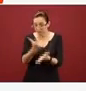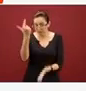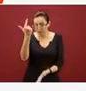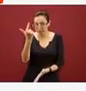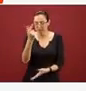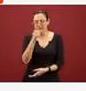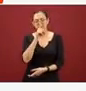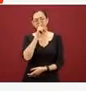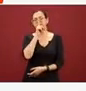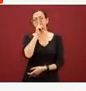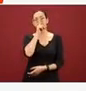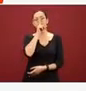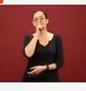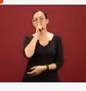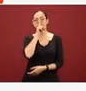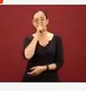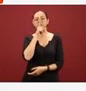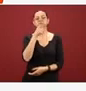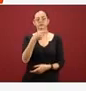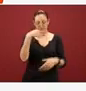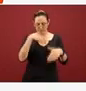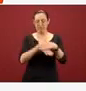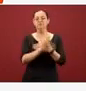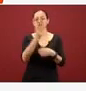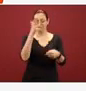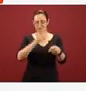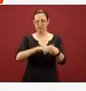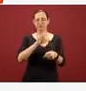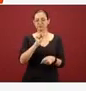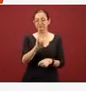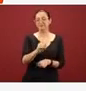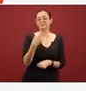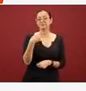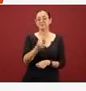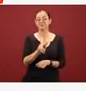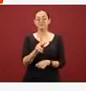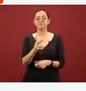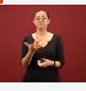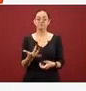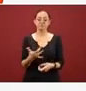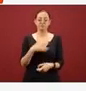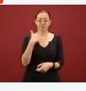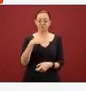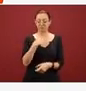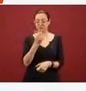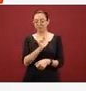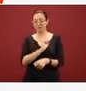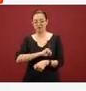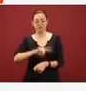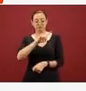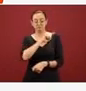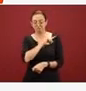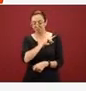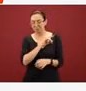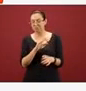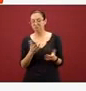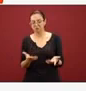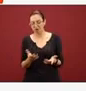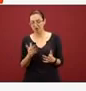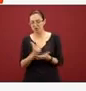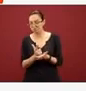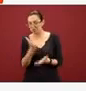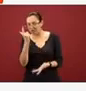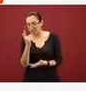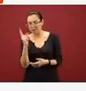casos que ingresaron sí a un segundo nivel lo hicieron en un estado clínico que se considera estable, es decir, no complicado,